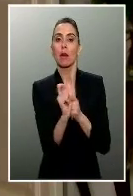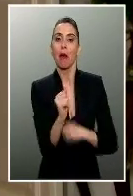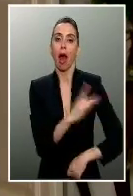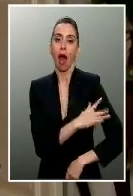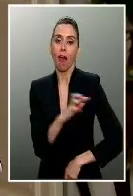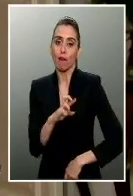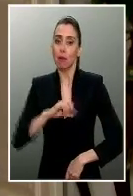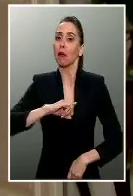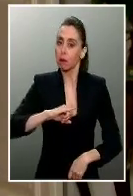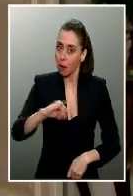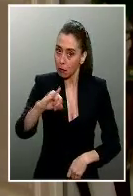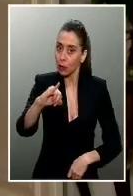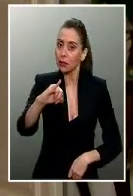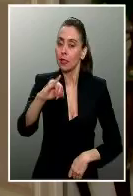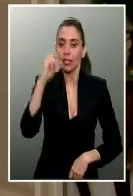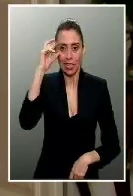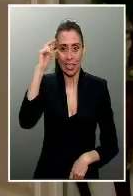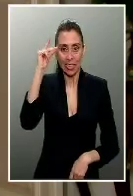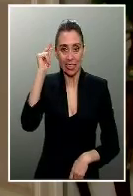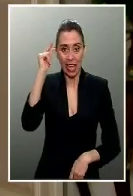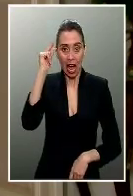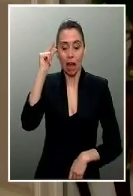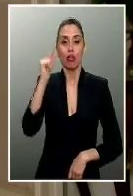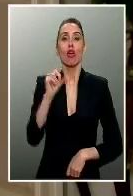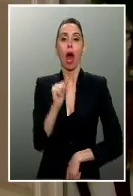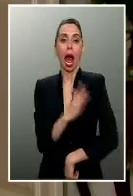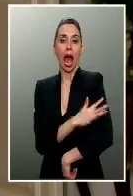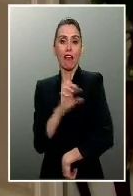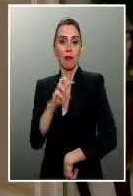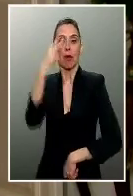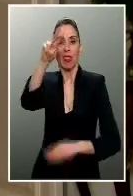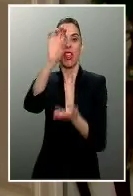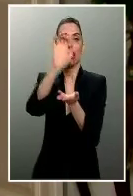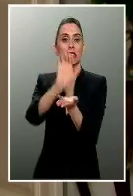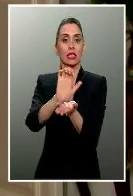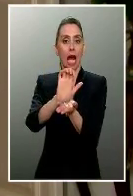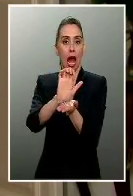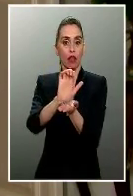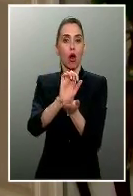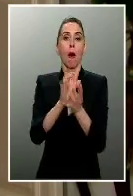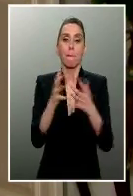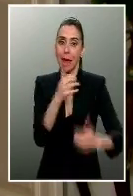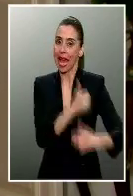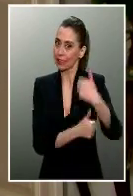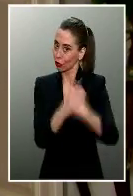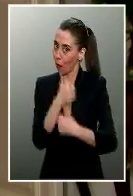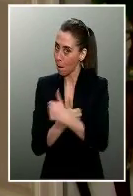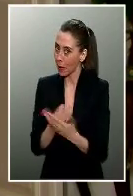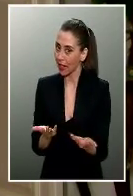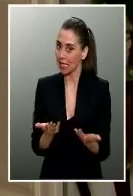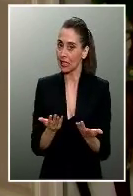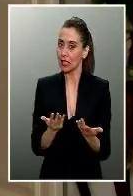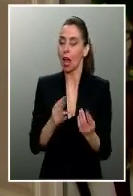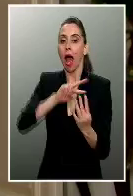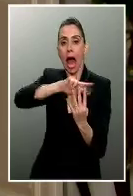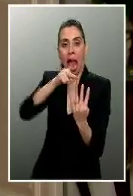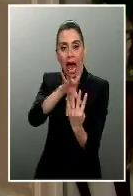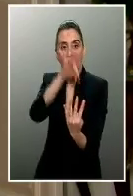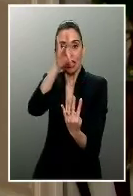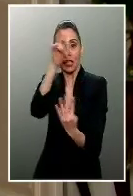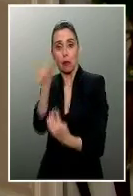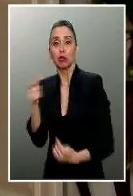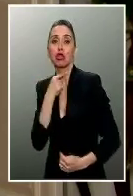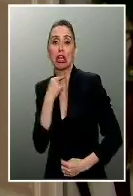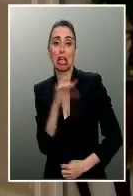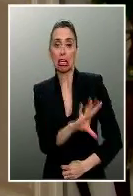continuaremos adelante con la creación de una administradora de fondo estatal que introduzca más competencia que sea una alternativa para los que la